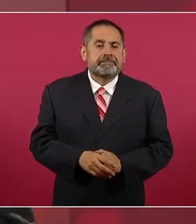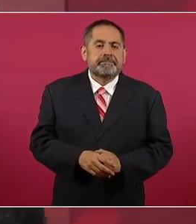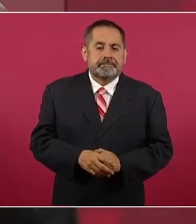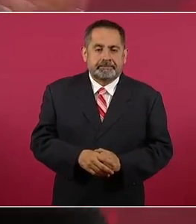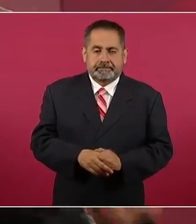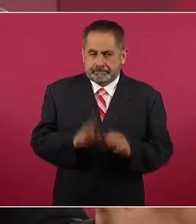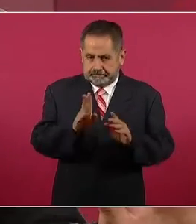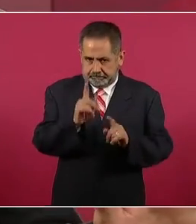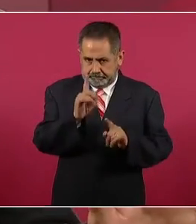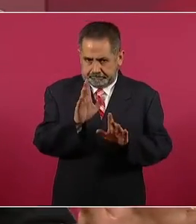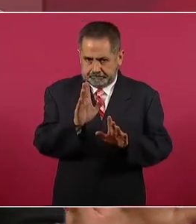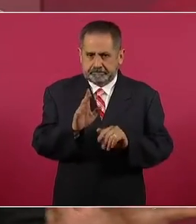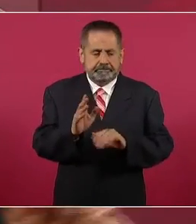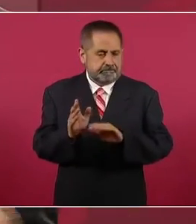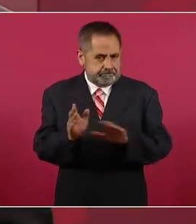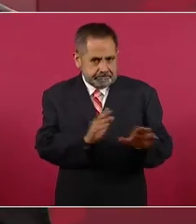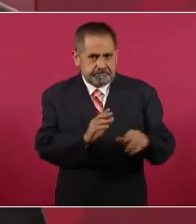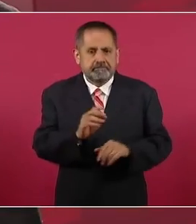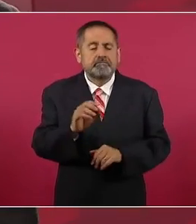Eso por un lado.